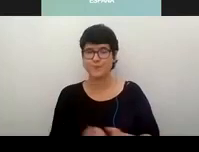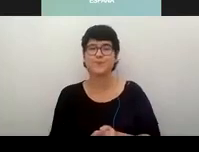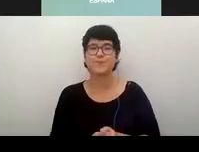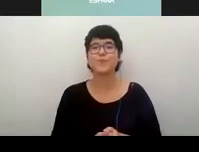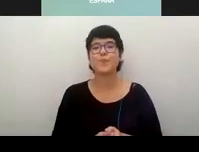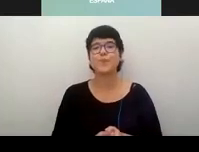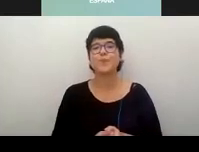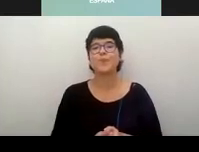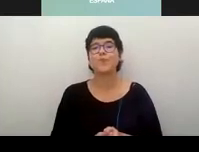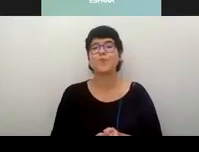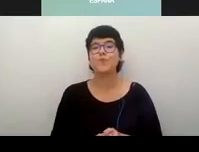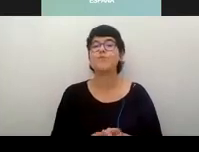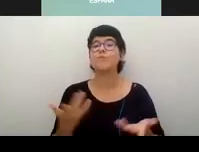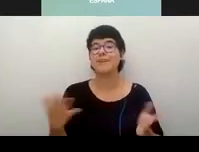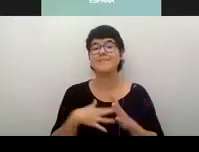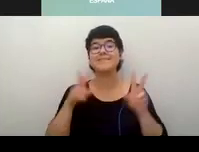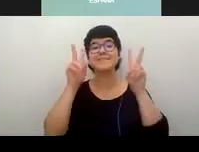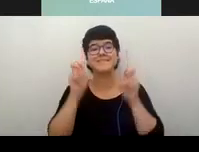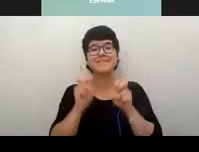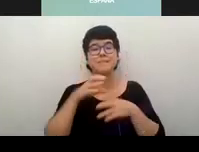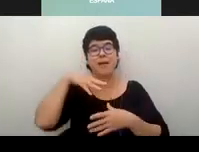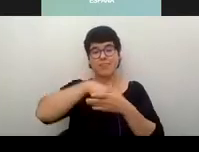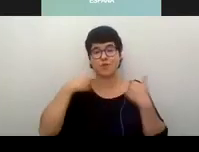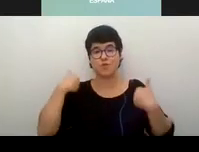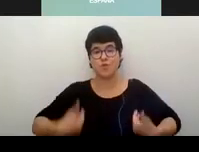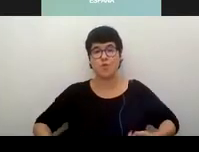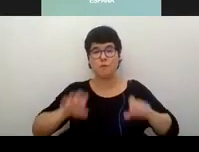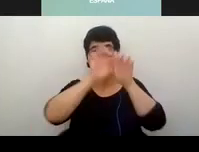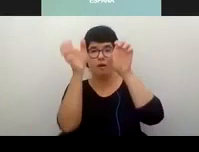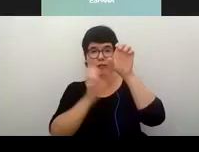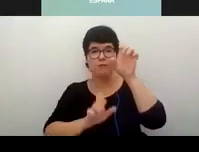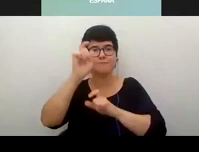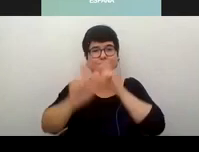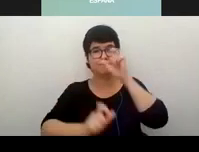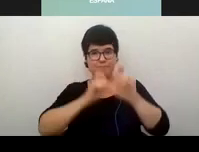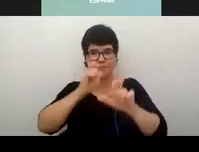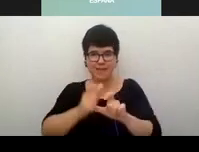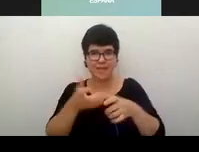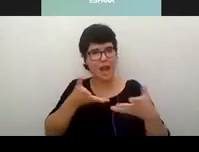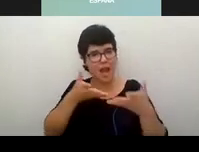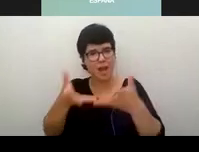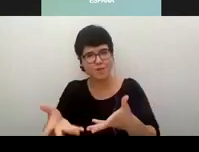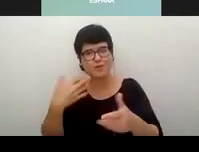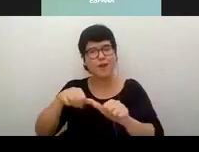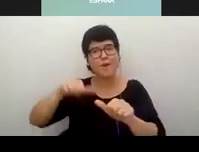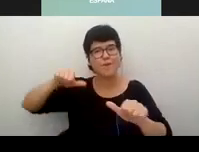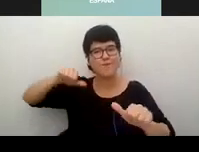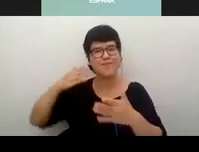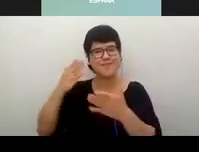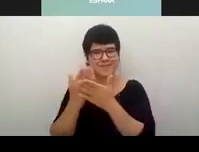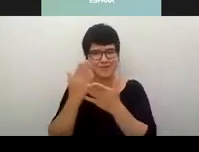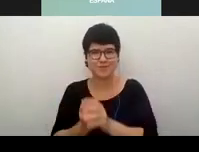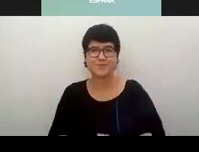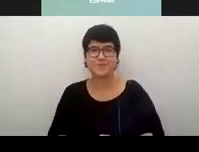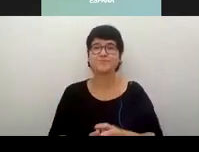más desde hace unos años. Aquí tenéis diversos alimentos ricos en fibra y la cantidad